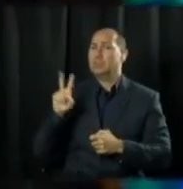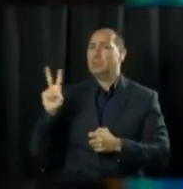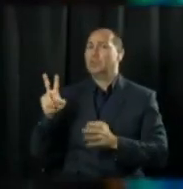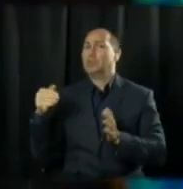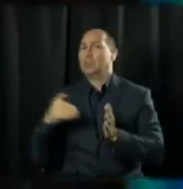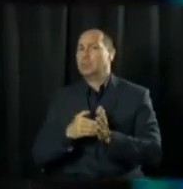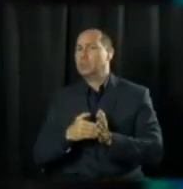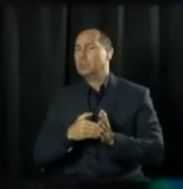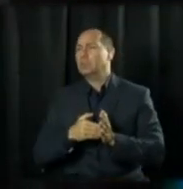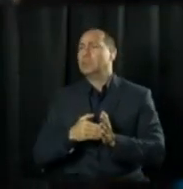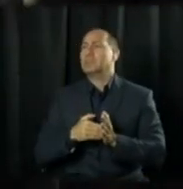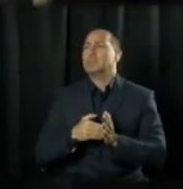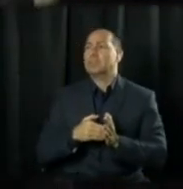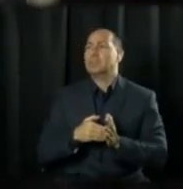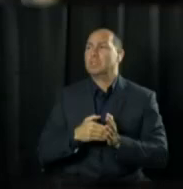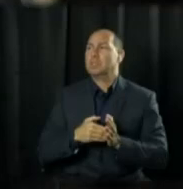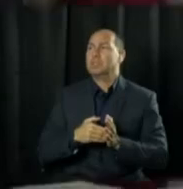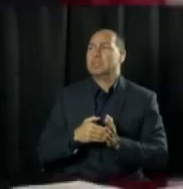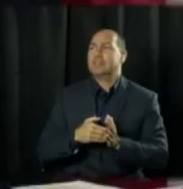es 1,000, 2,000,